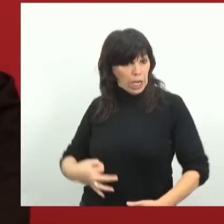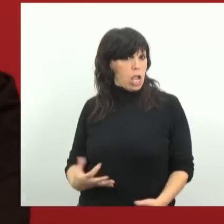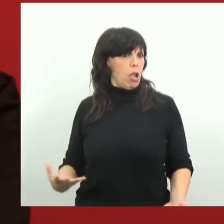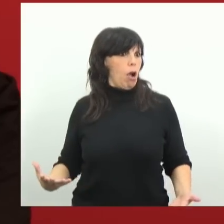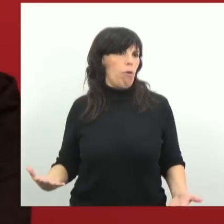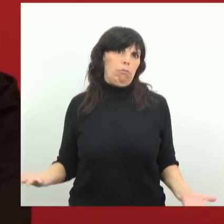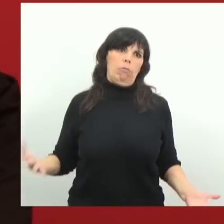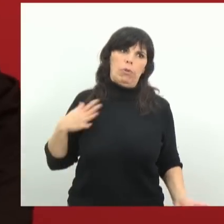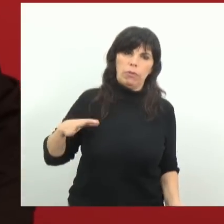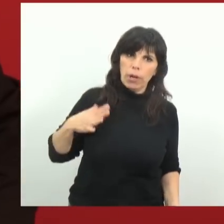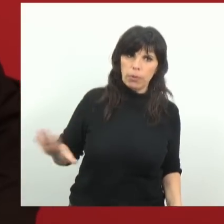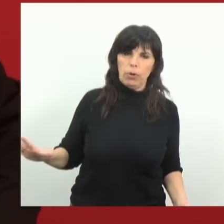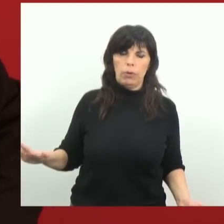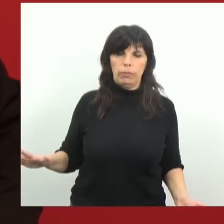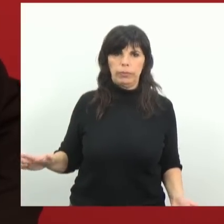esa palabra.